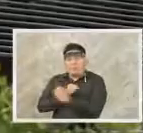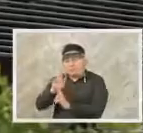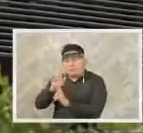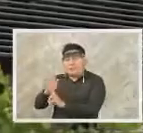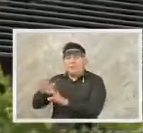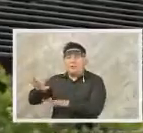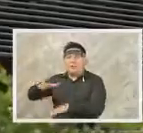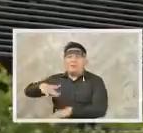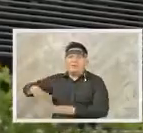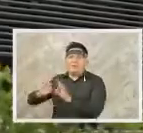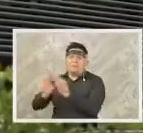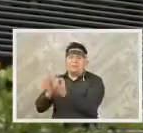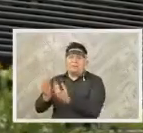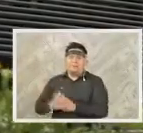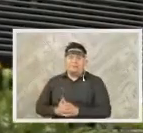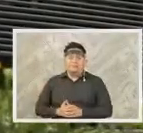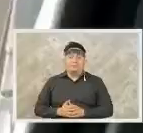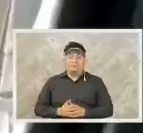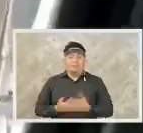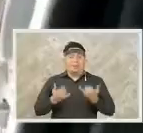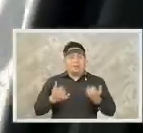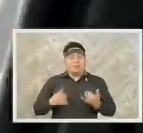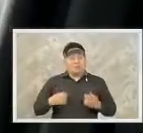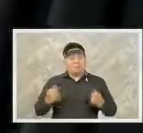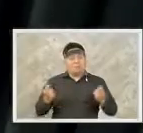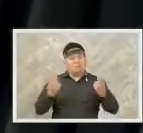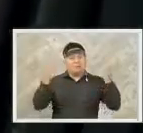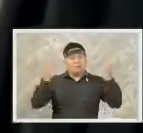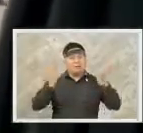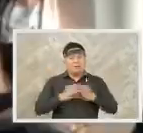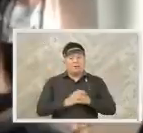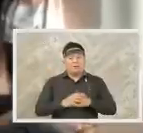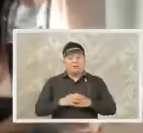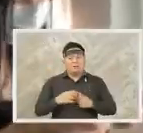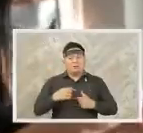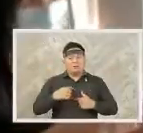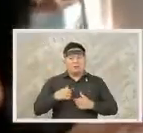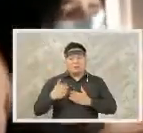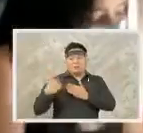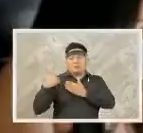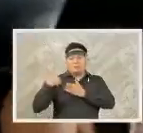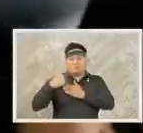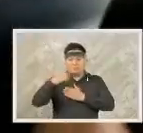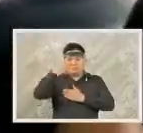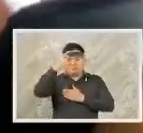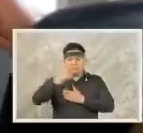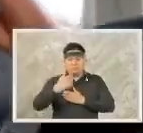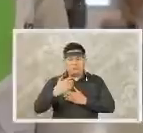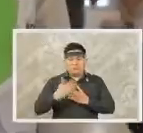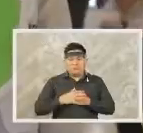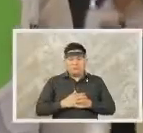Tener visible el sello de esta campaña lo identifica como un ciudadano responsable que se cuida